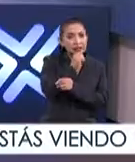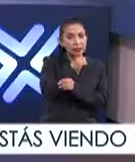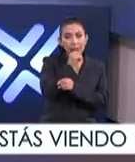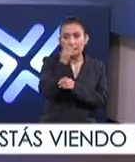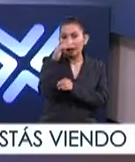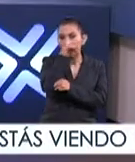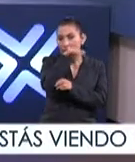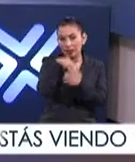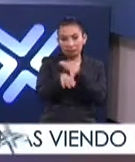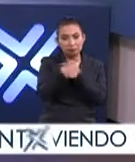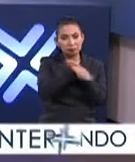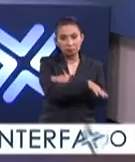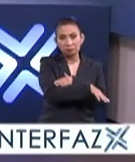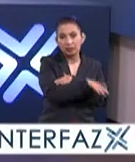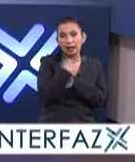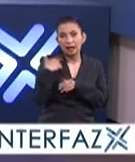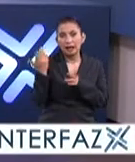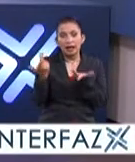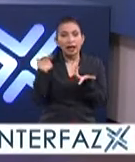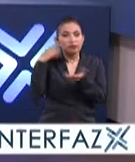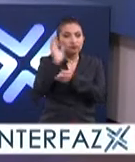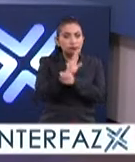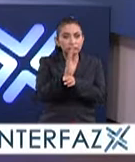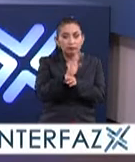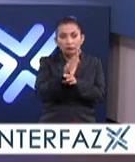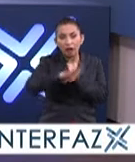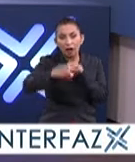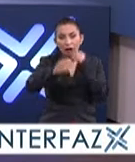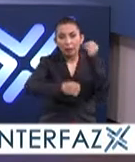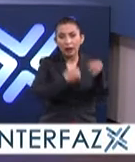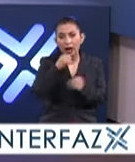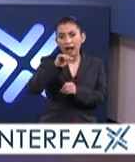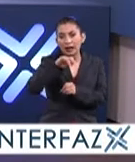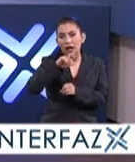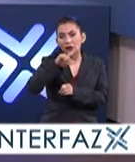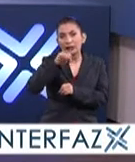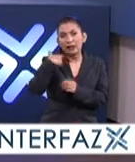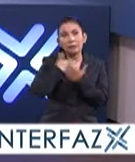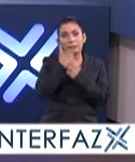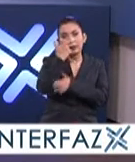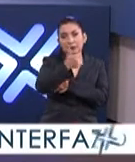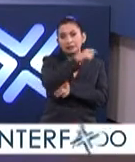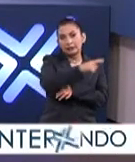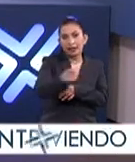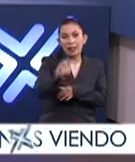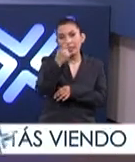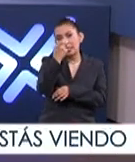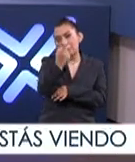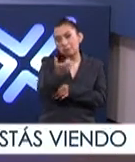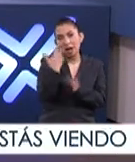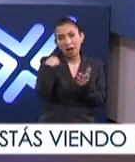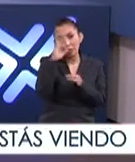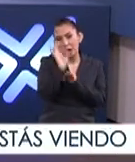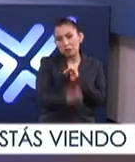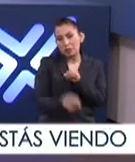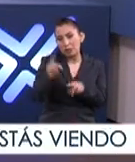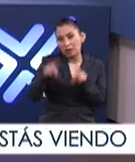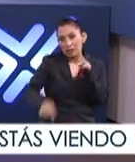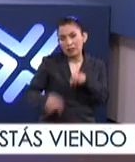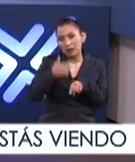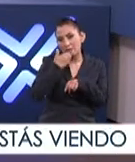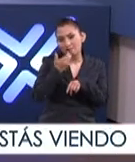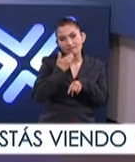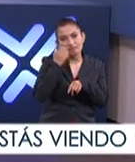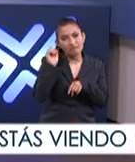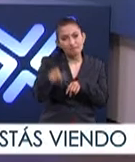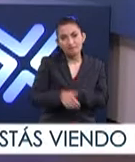de entrada gratuita y el documento escénico sobre la vida de Ana Luisa Guerra tiene un costo de 100 pesos y bueno, los descuentos habituales